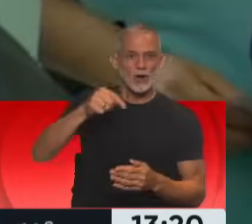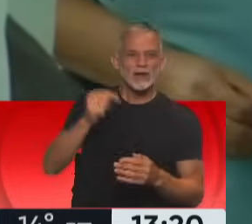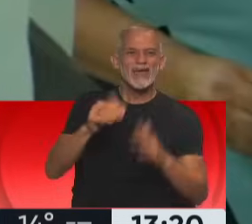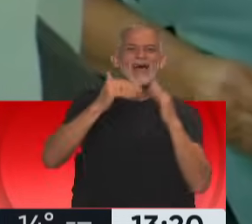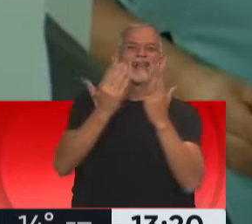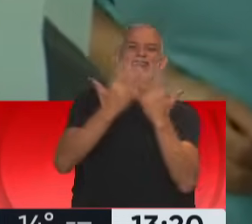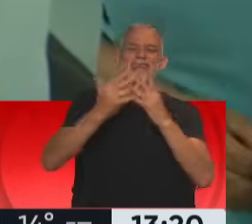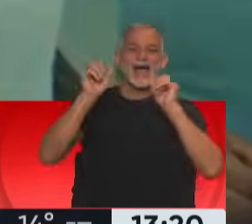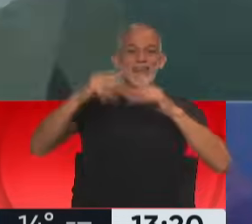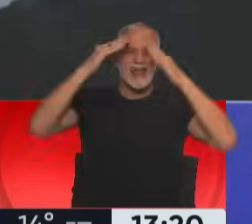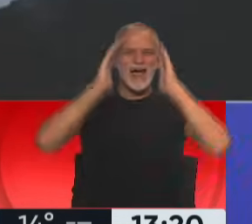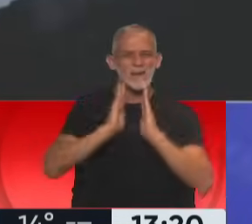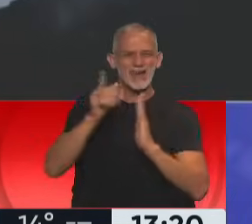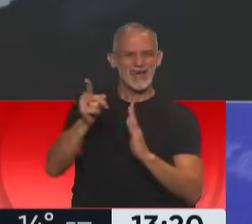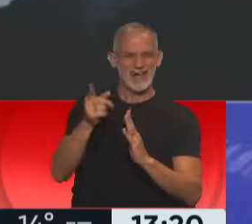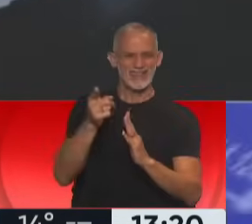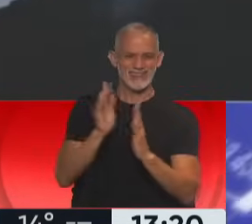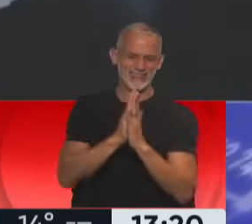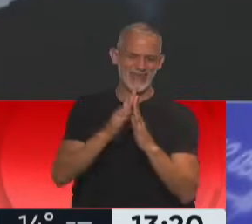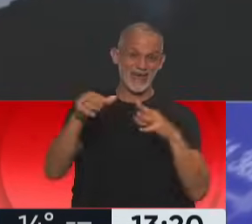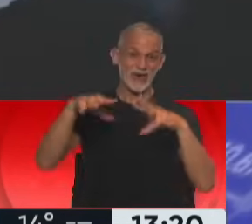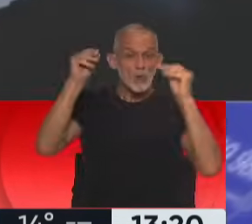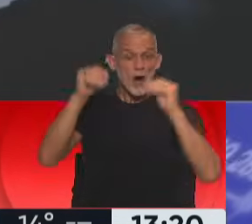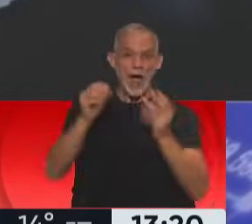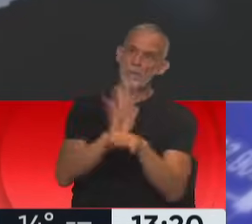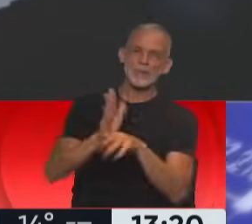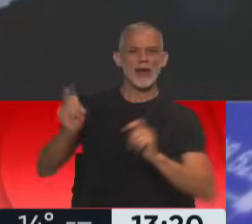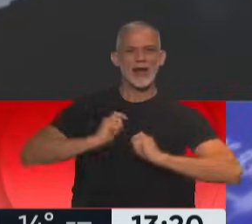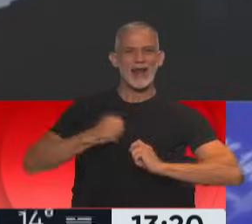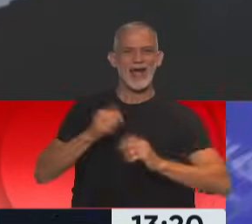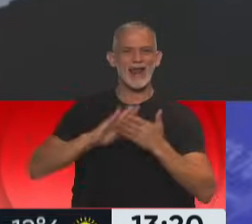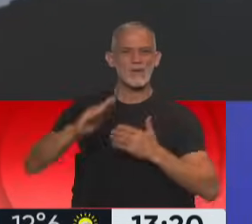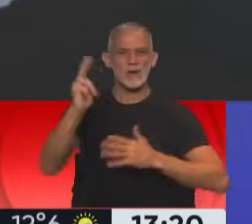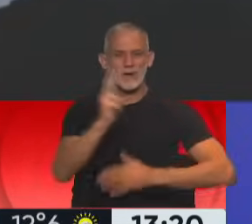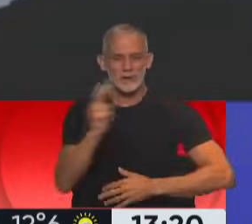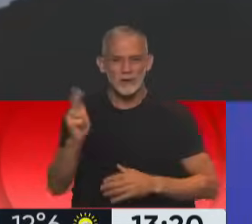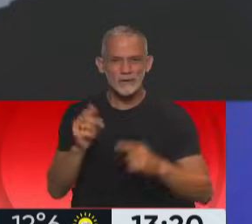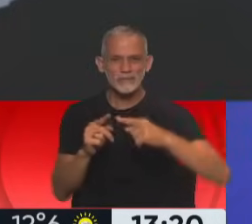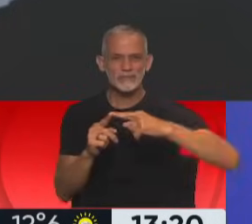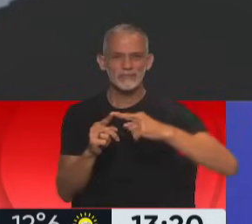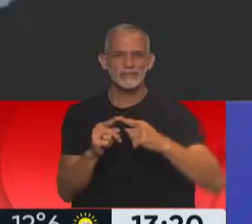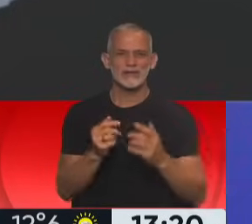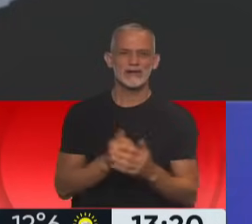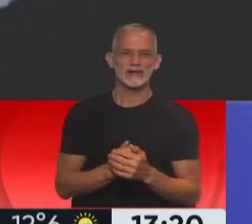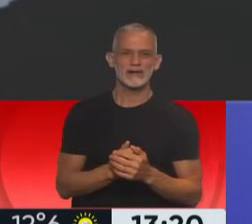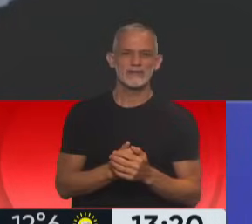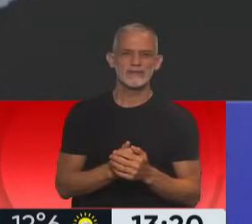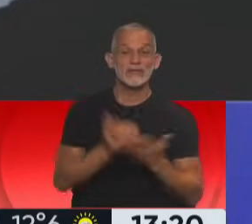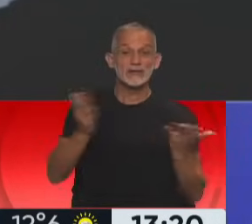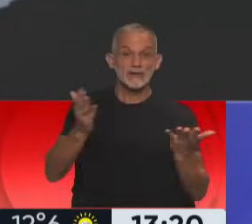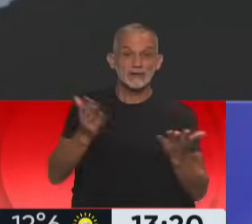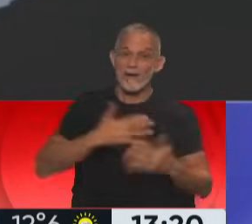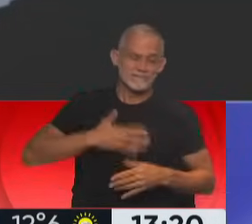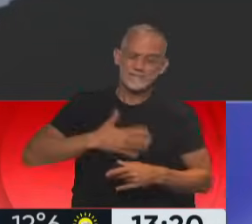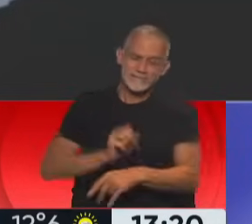de Luján, Yo dije que era una señal, ¿eh? la Virgen nos regala un nuevo papa para todo el mundo. ¿Qué se siente? Bien emocionadas.